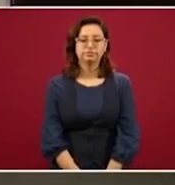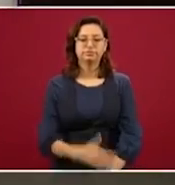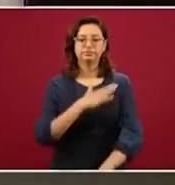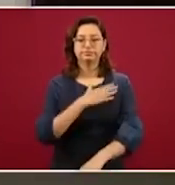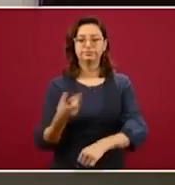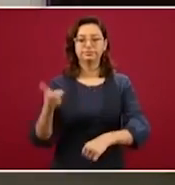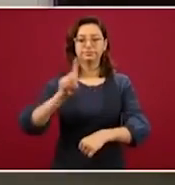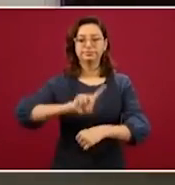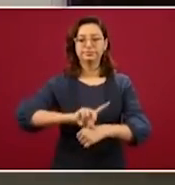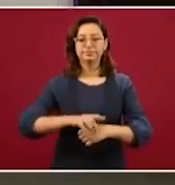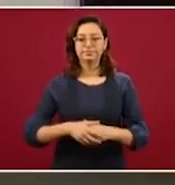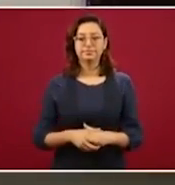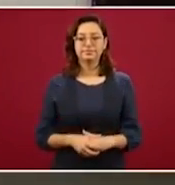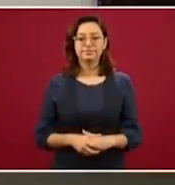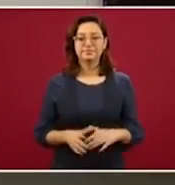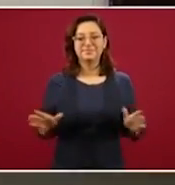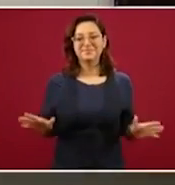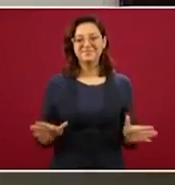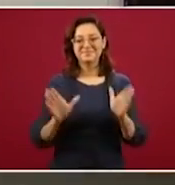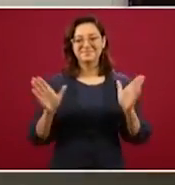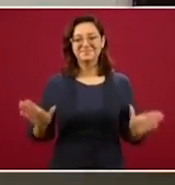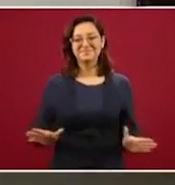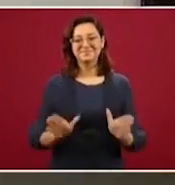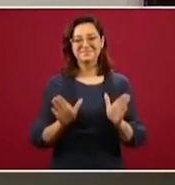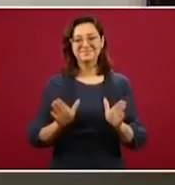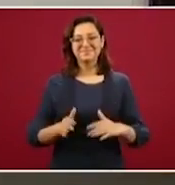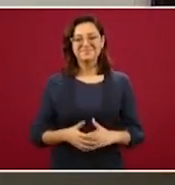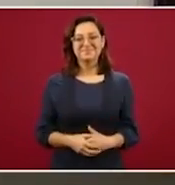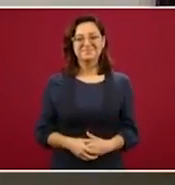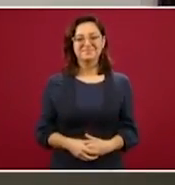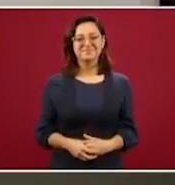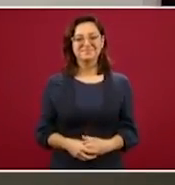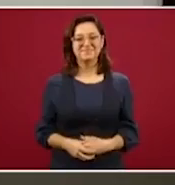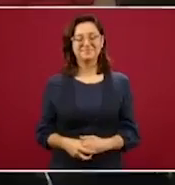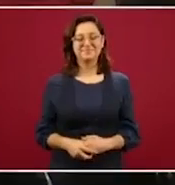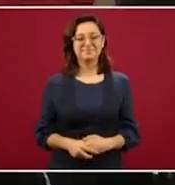Buenos días. Buenos días. Ánimo.